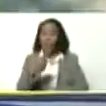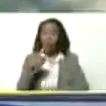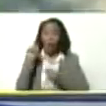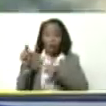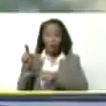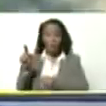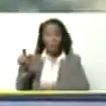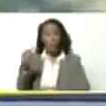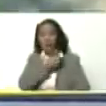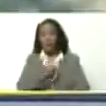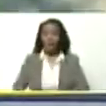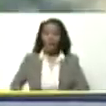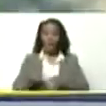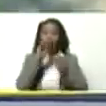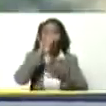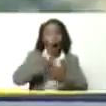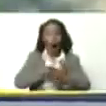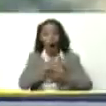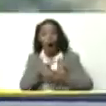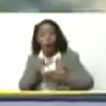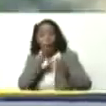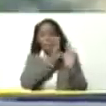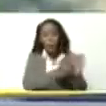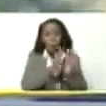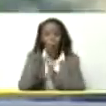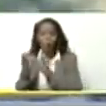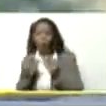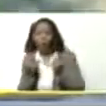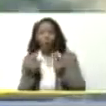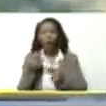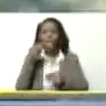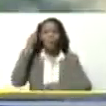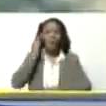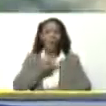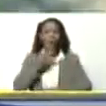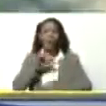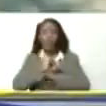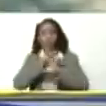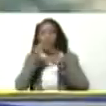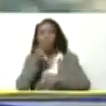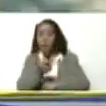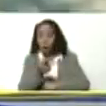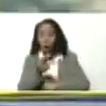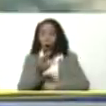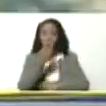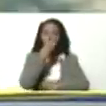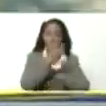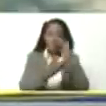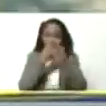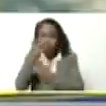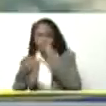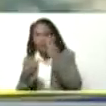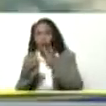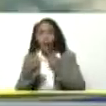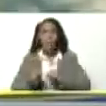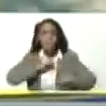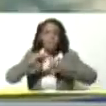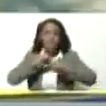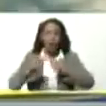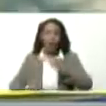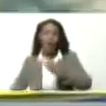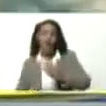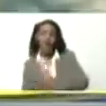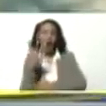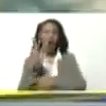presidente, en la agenda económica bolivariana, usted definió el turismo como un motor fundamental. Y el nuevo